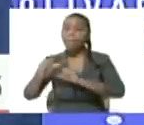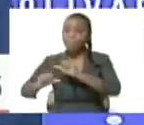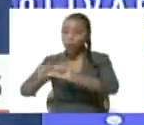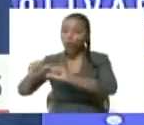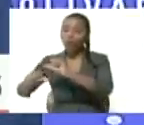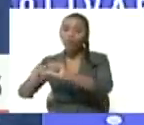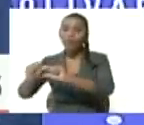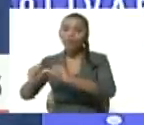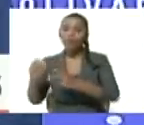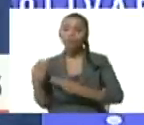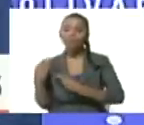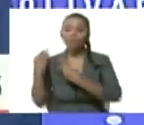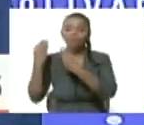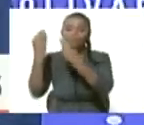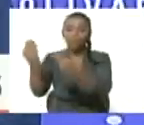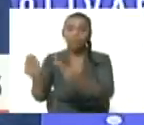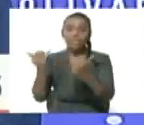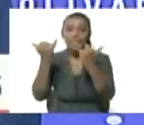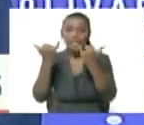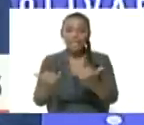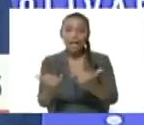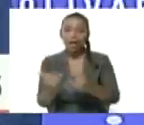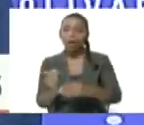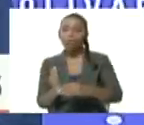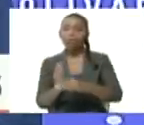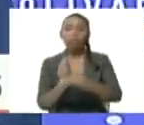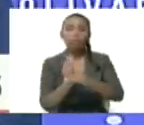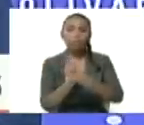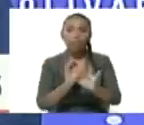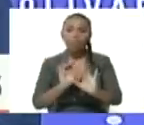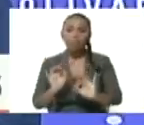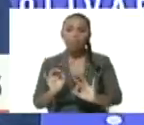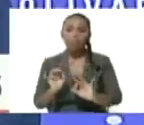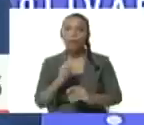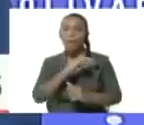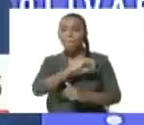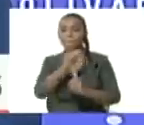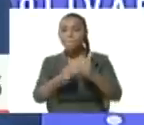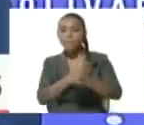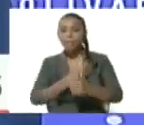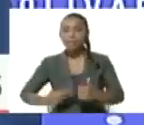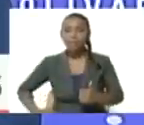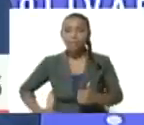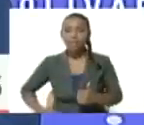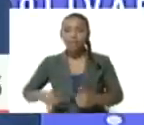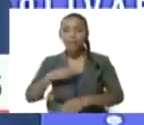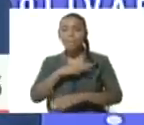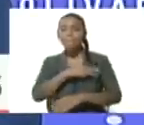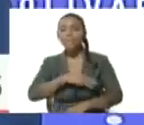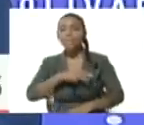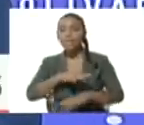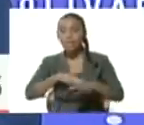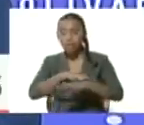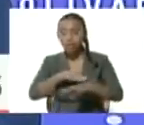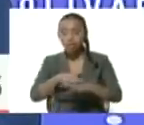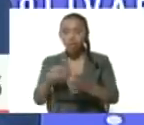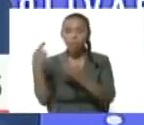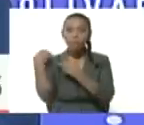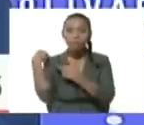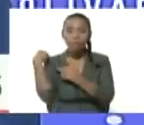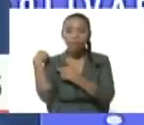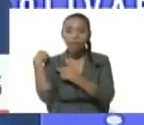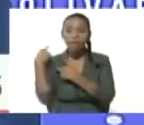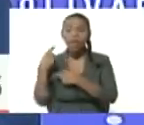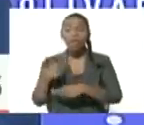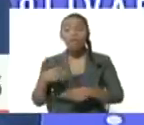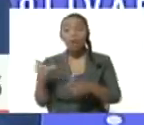La entrega inmediata, sin retardo, vicepresidente Tarek y ministros correspondientes, de las